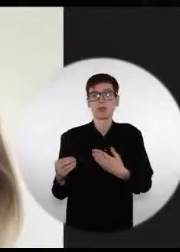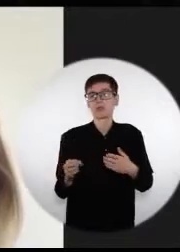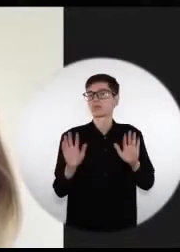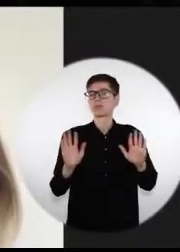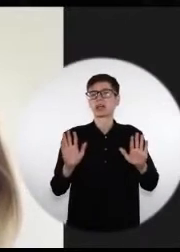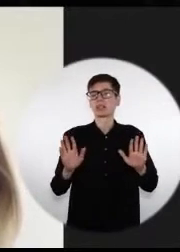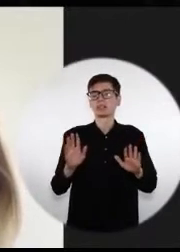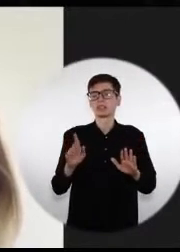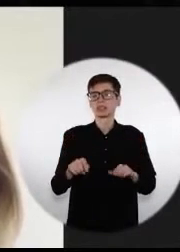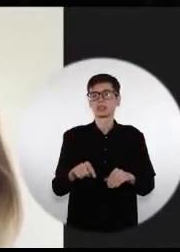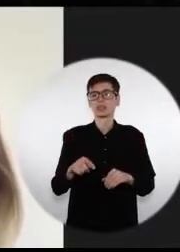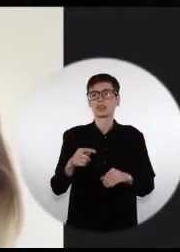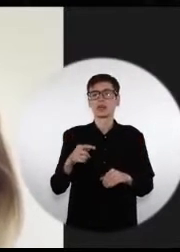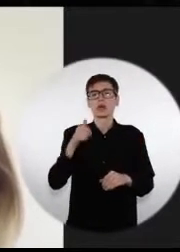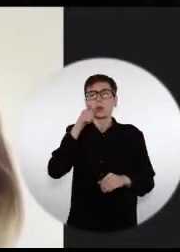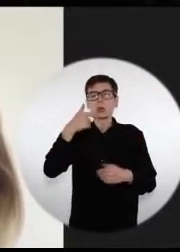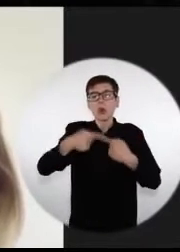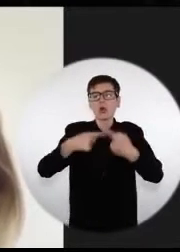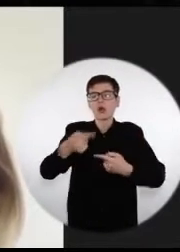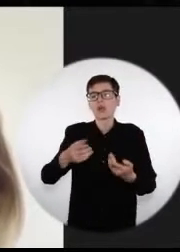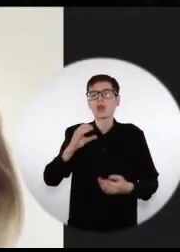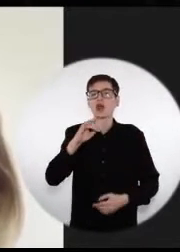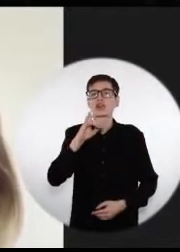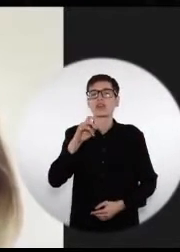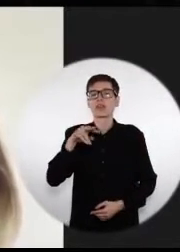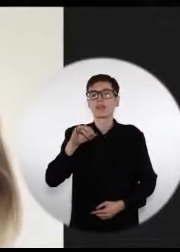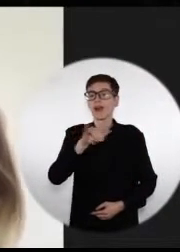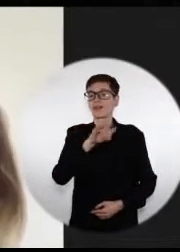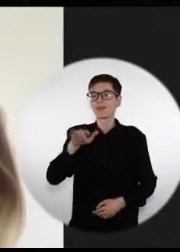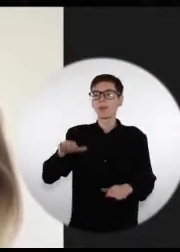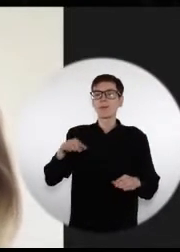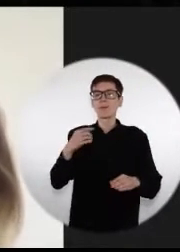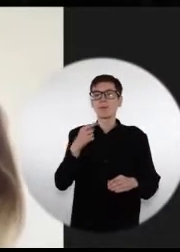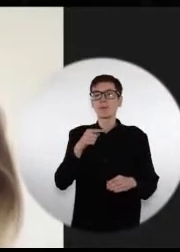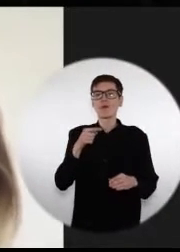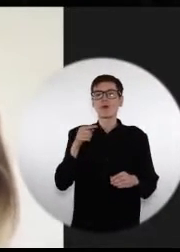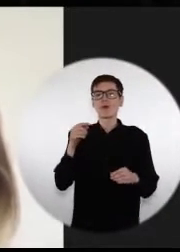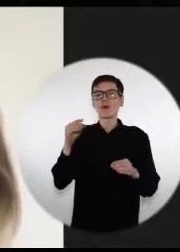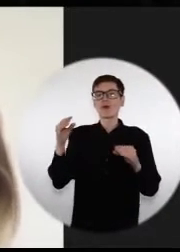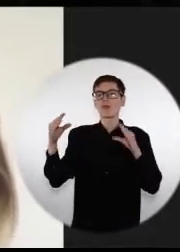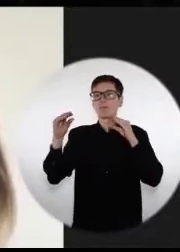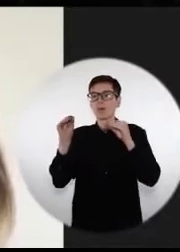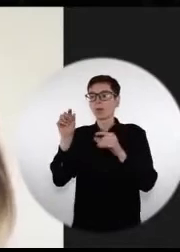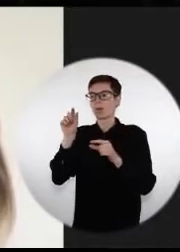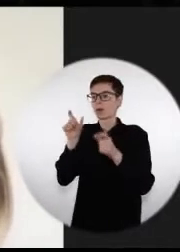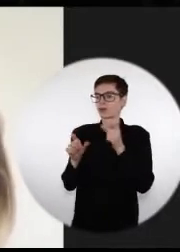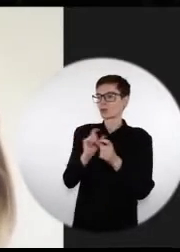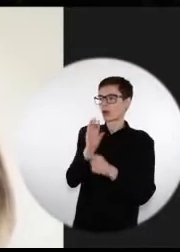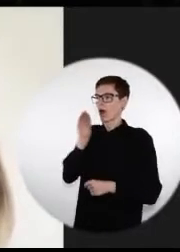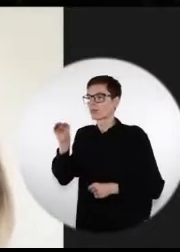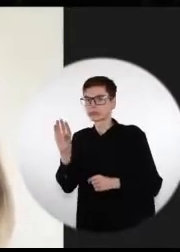que otros vayan a por limitación en el fondo no lo agarrando y al final es súper cotidiano